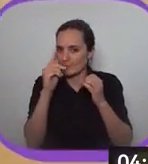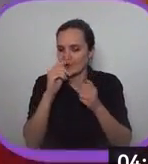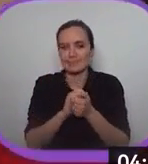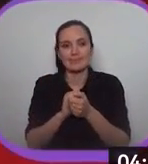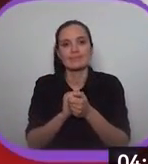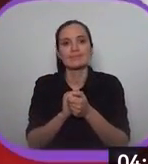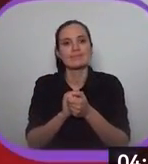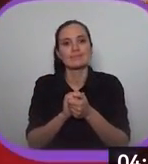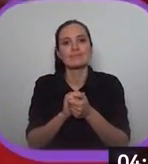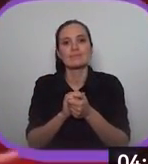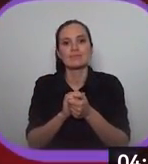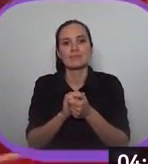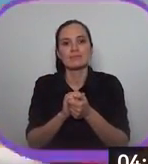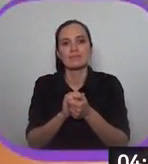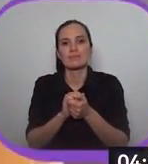¡Enterado!